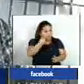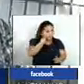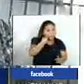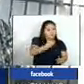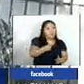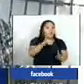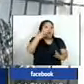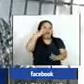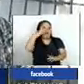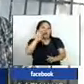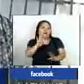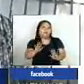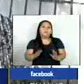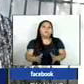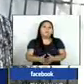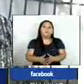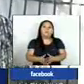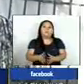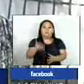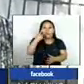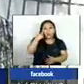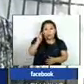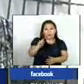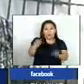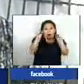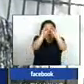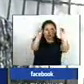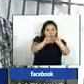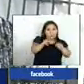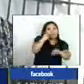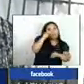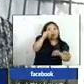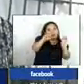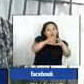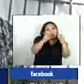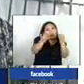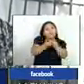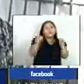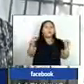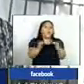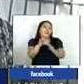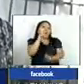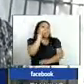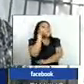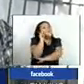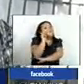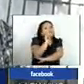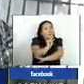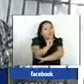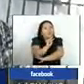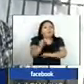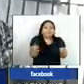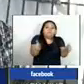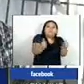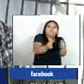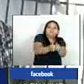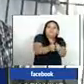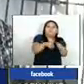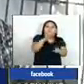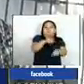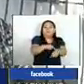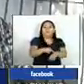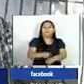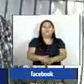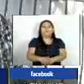porque incluso hasta pasa, si se tiene que conectar y estar en la clase, también uno está ahí con ellos, ¿verdad? Los acompaña un poco más.